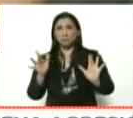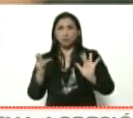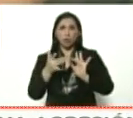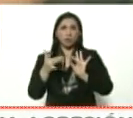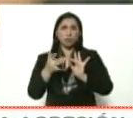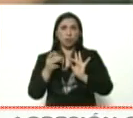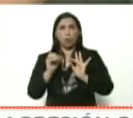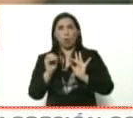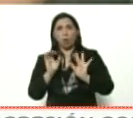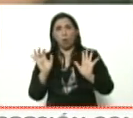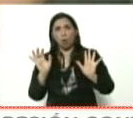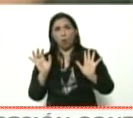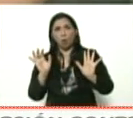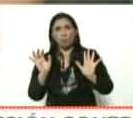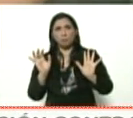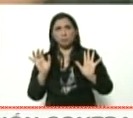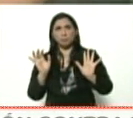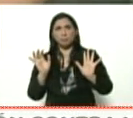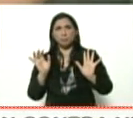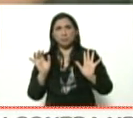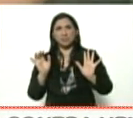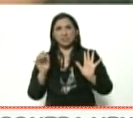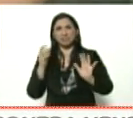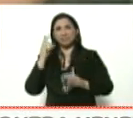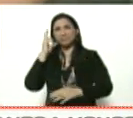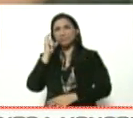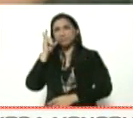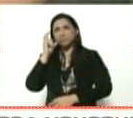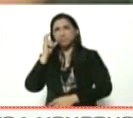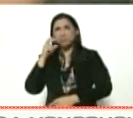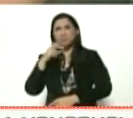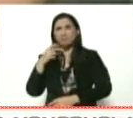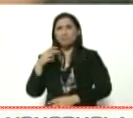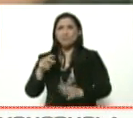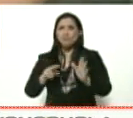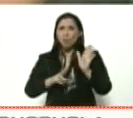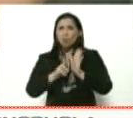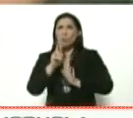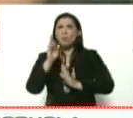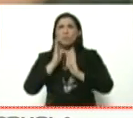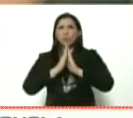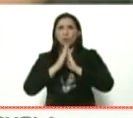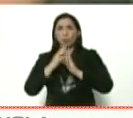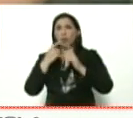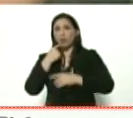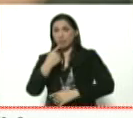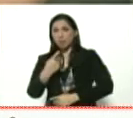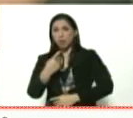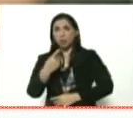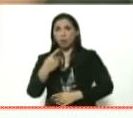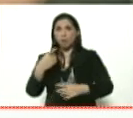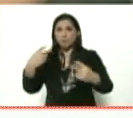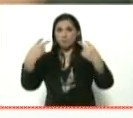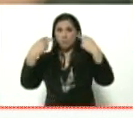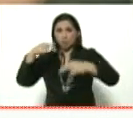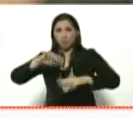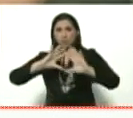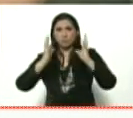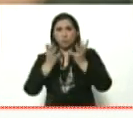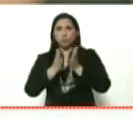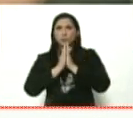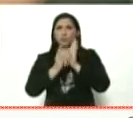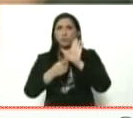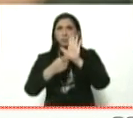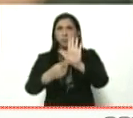conexión o de graduación del volumen. Les digo a los que nos están viendo aquí en el mundo, voy a presentar